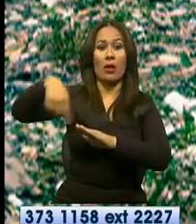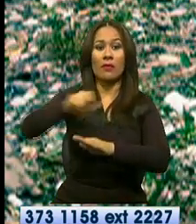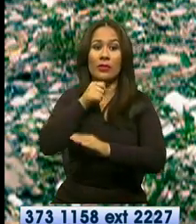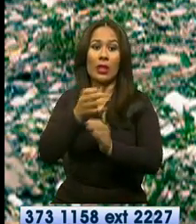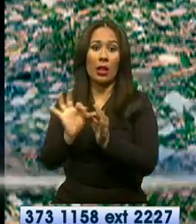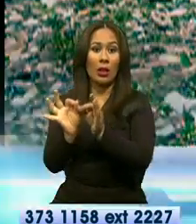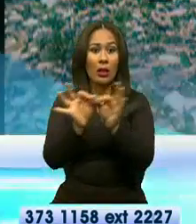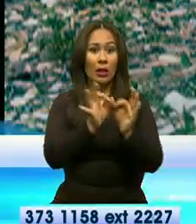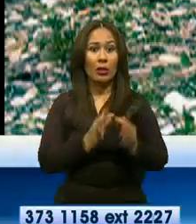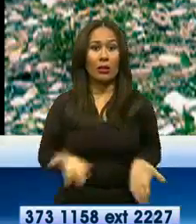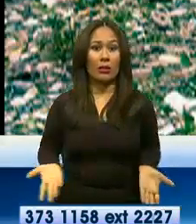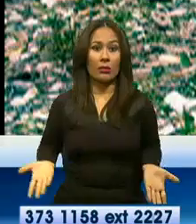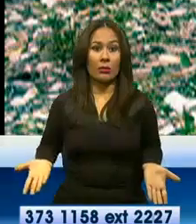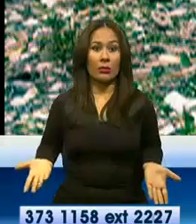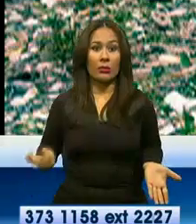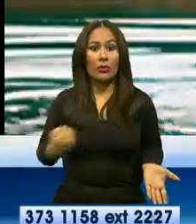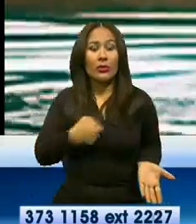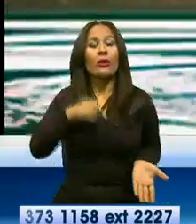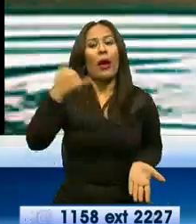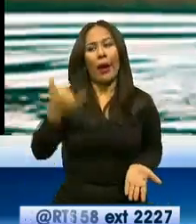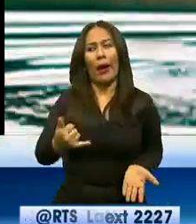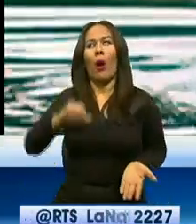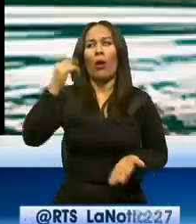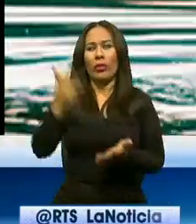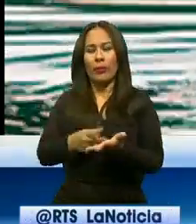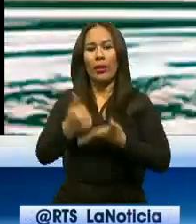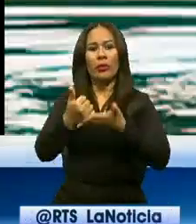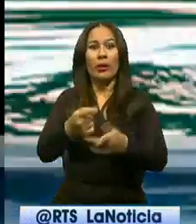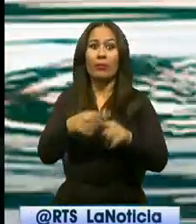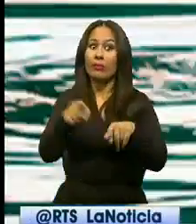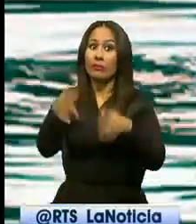las acciones correspondientes para limpiarlo. Informó José Morales.